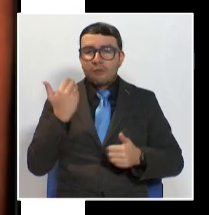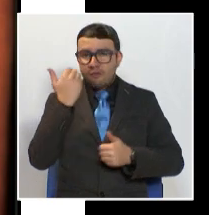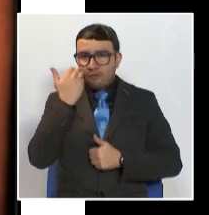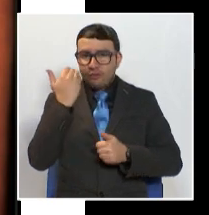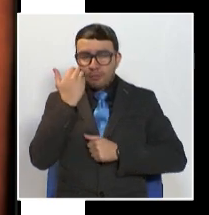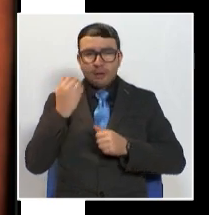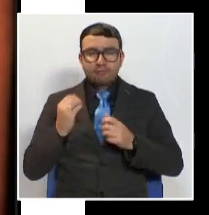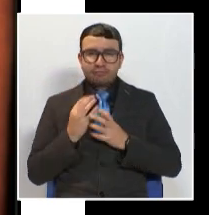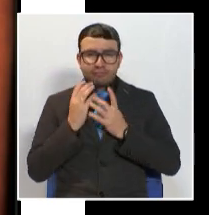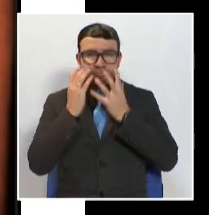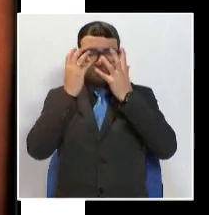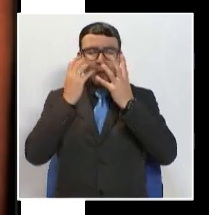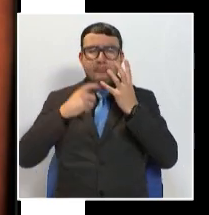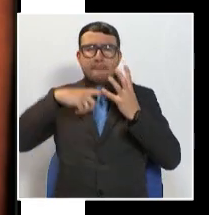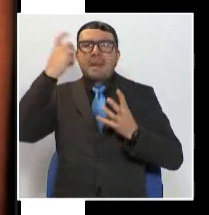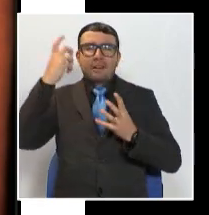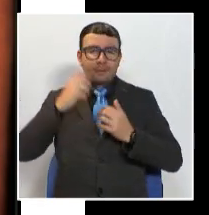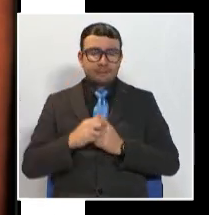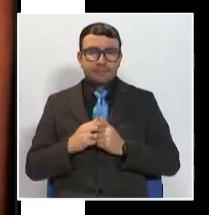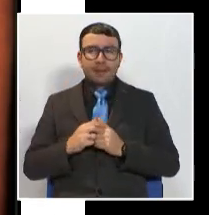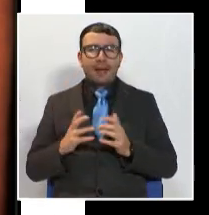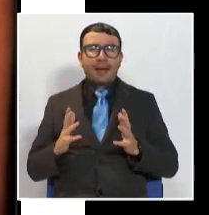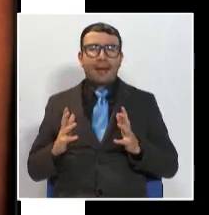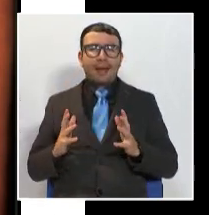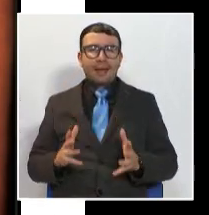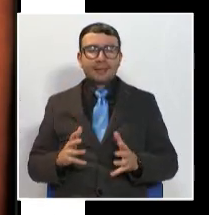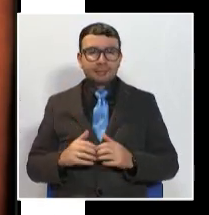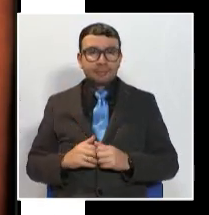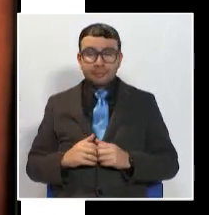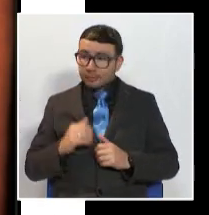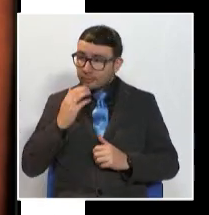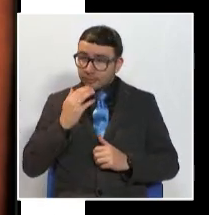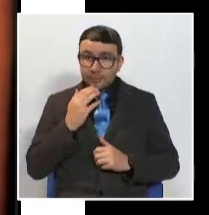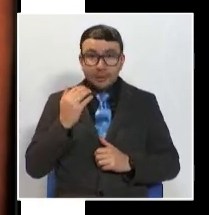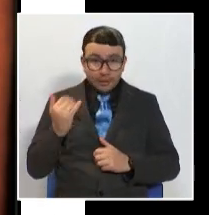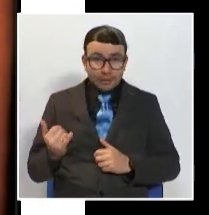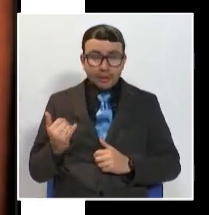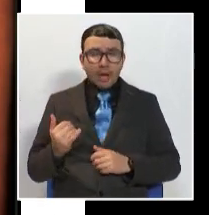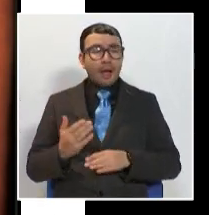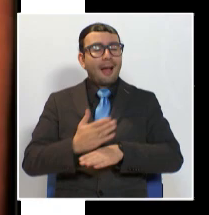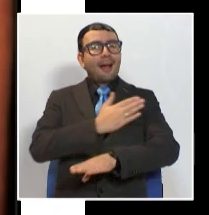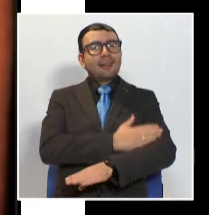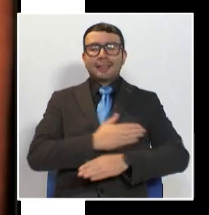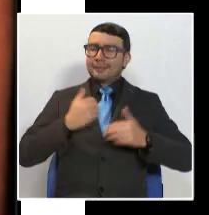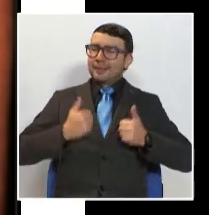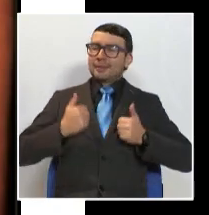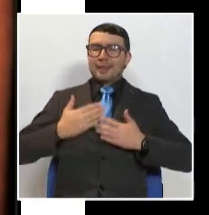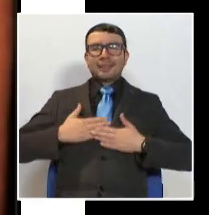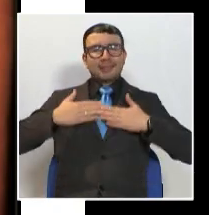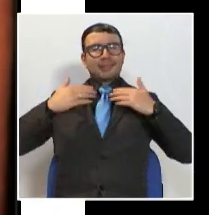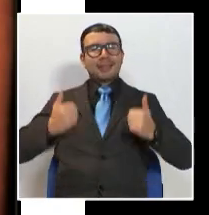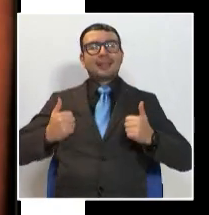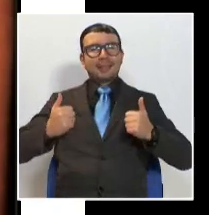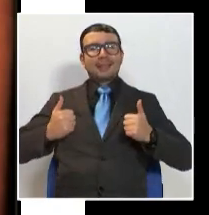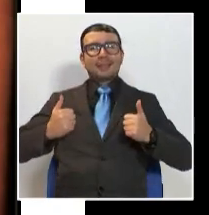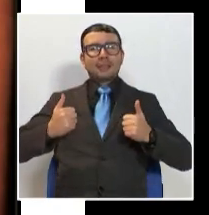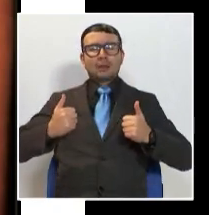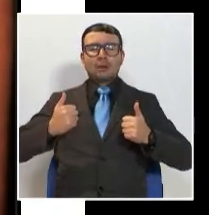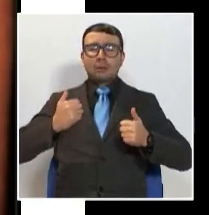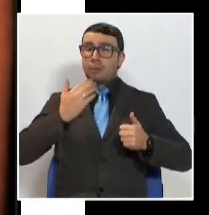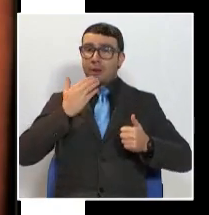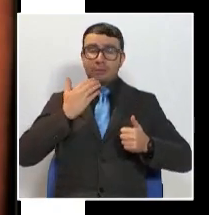Está muy claramente descrito cómo pacientes previamente sanos ante un evento, una pérdida del